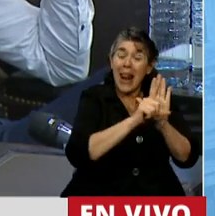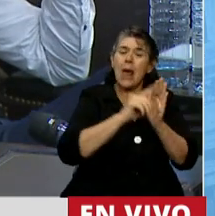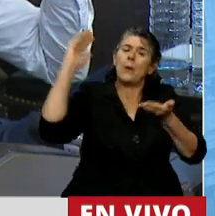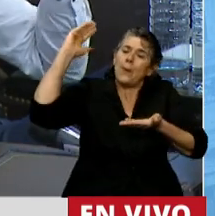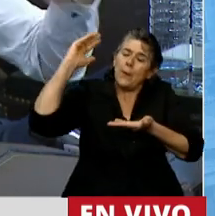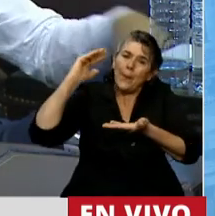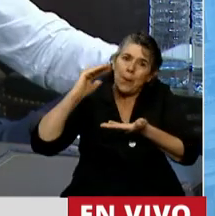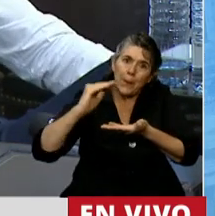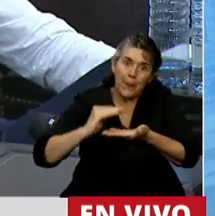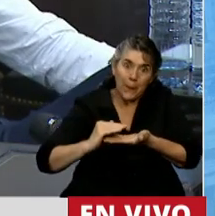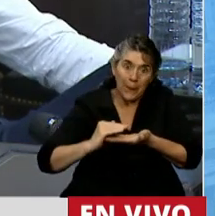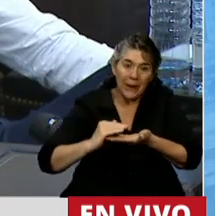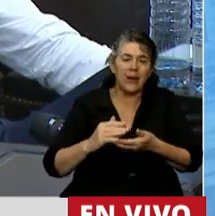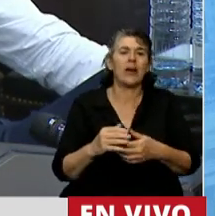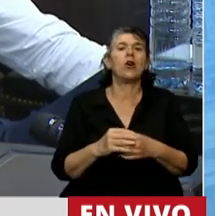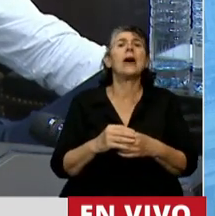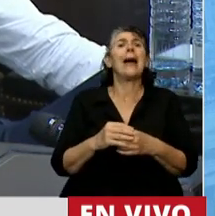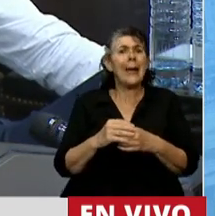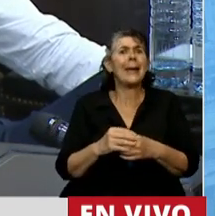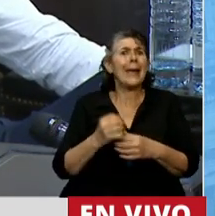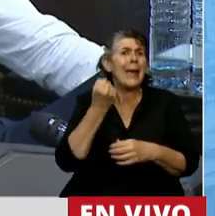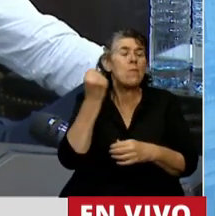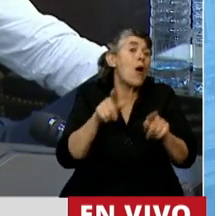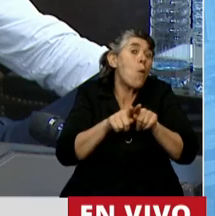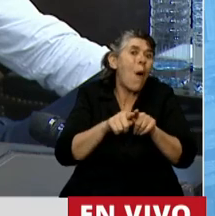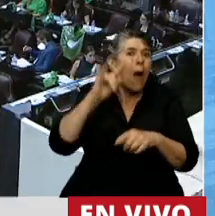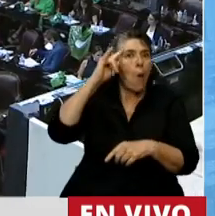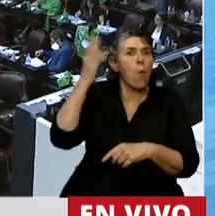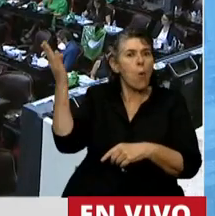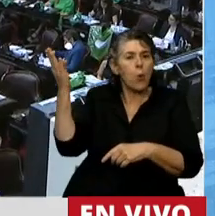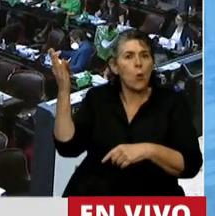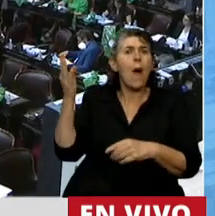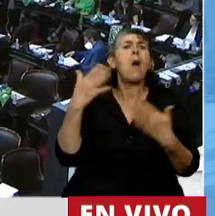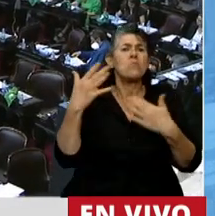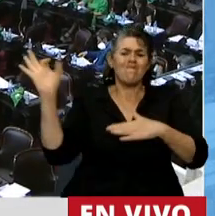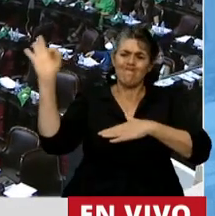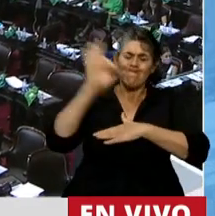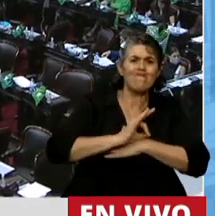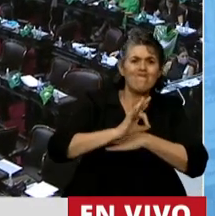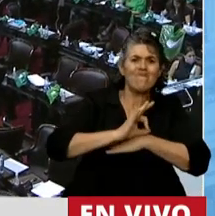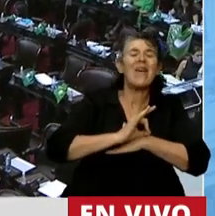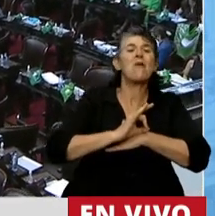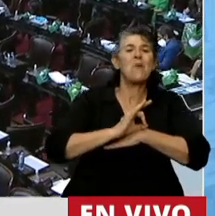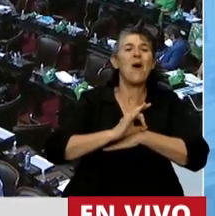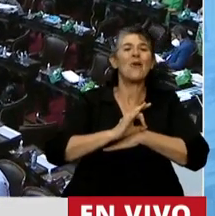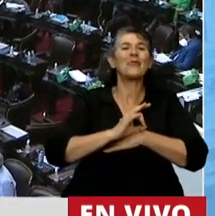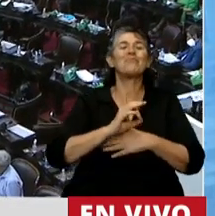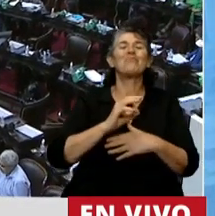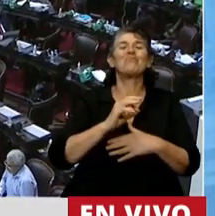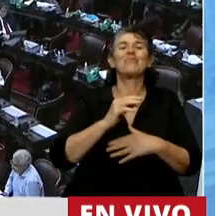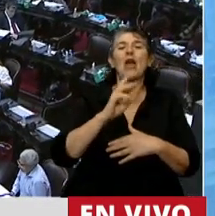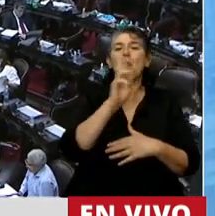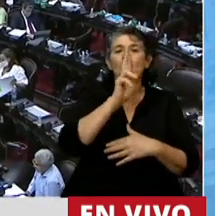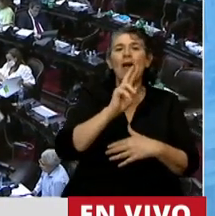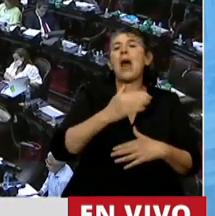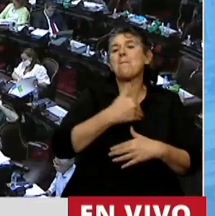por complicaciones, y lo que es más importante, como ha hecho Uruguay, podemos llegar a cero en mortalidad materna por abortos